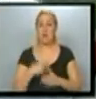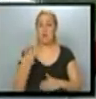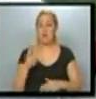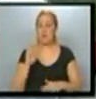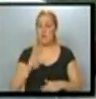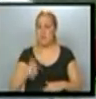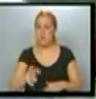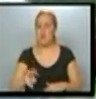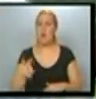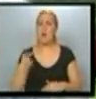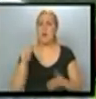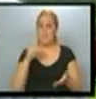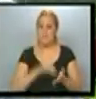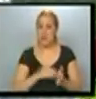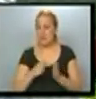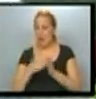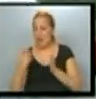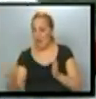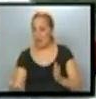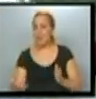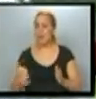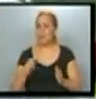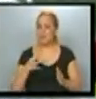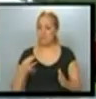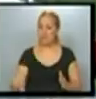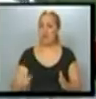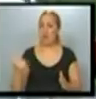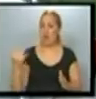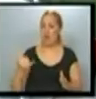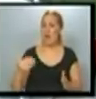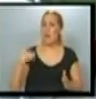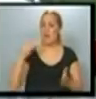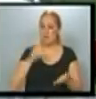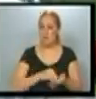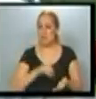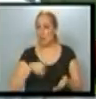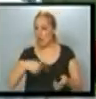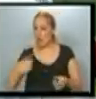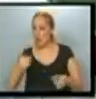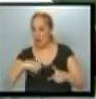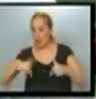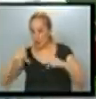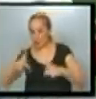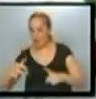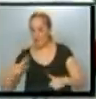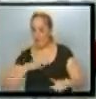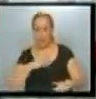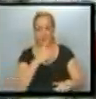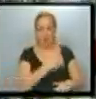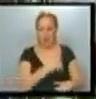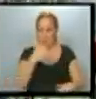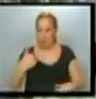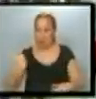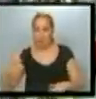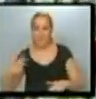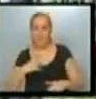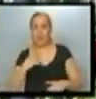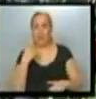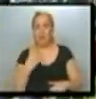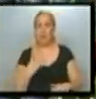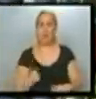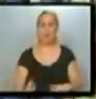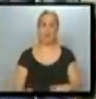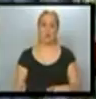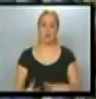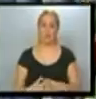otros lugares que son linderos también a las jaulas, corroboran que hay también un agujero en cada una de las jaulas y falta un ejemplar de cada uno de los lugares. En